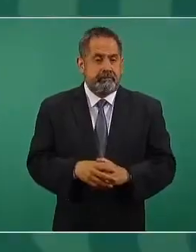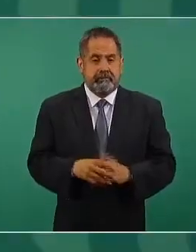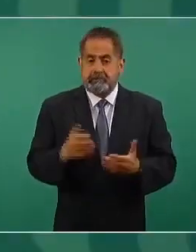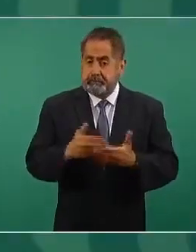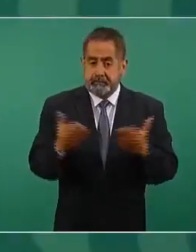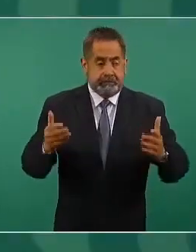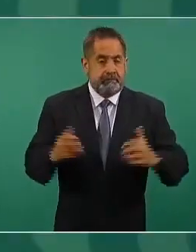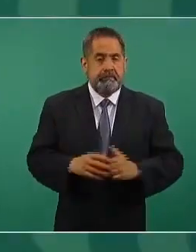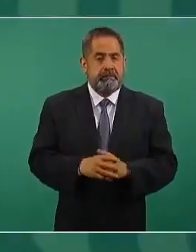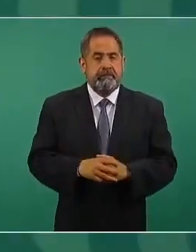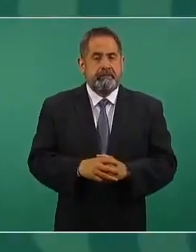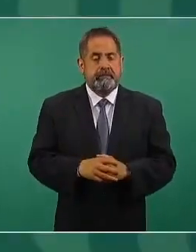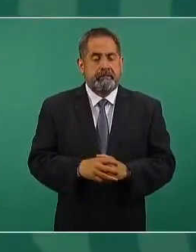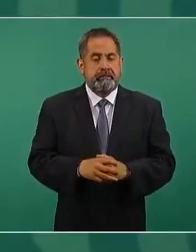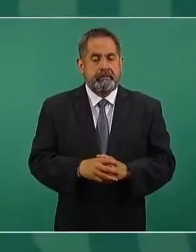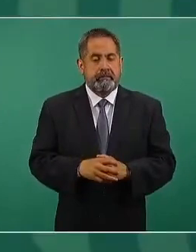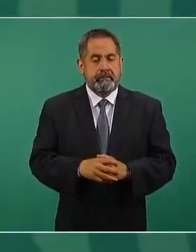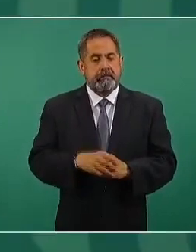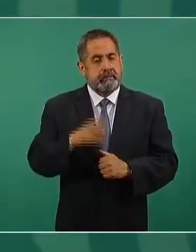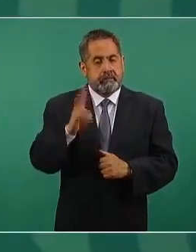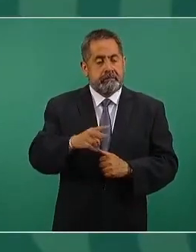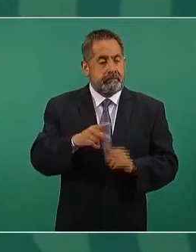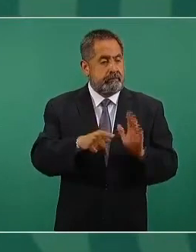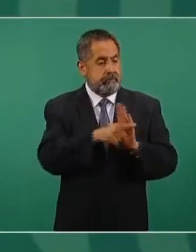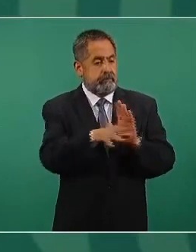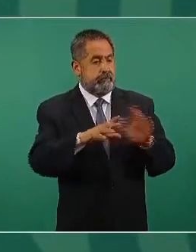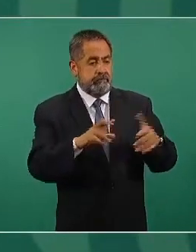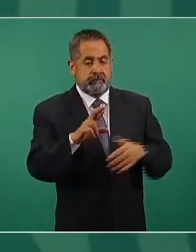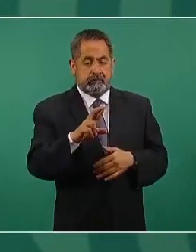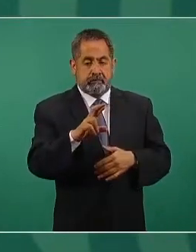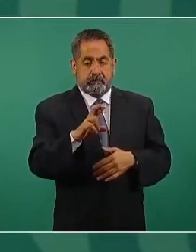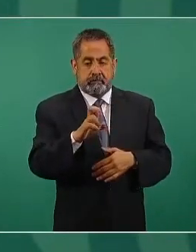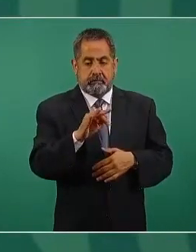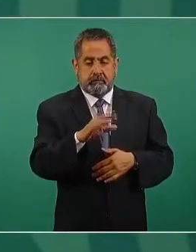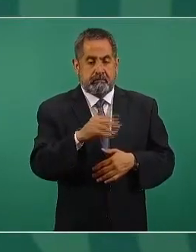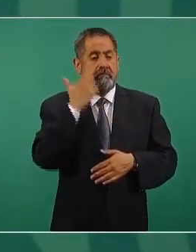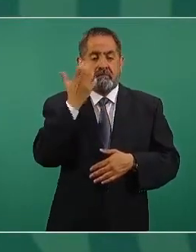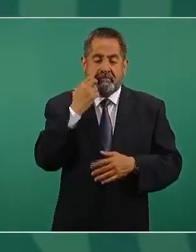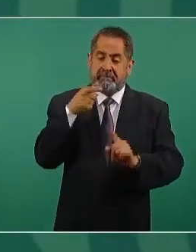Ahora el Reforma quiere a un candidato.